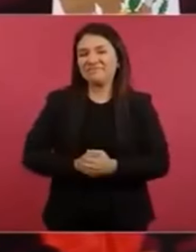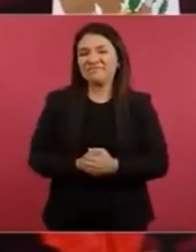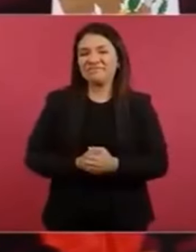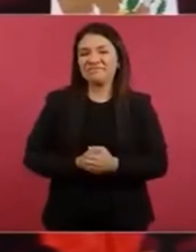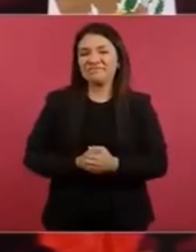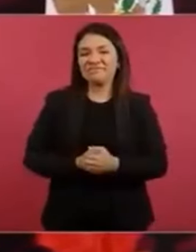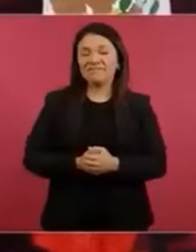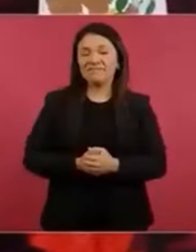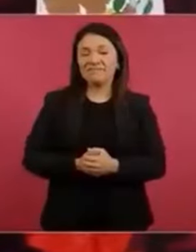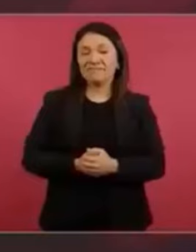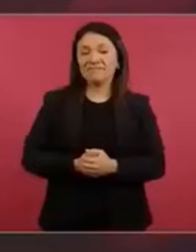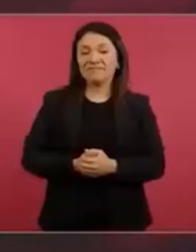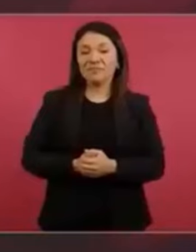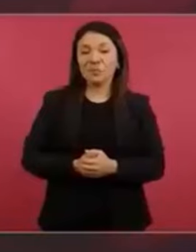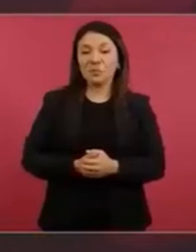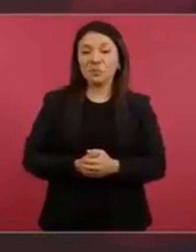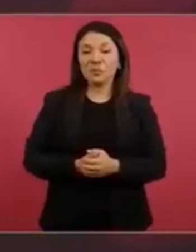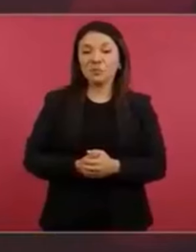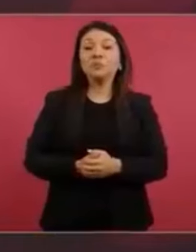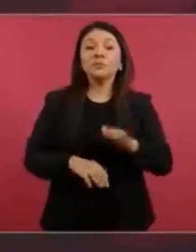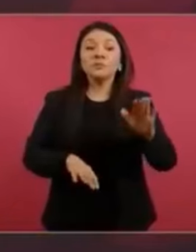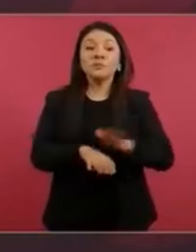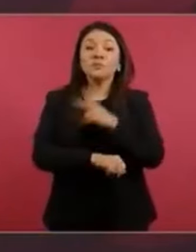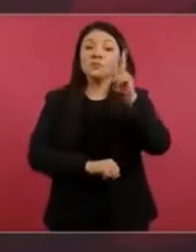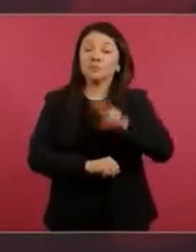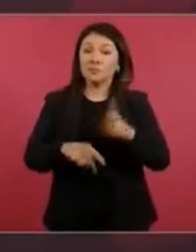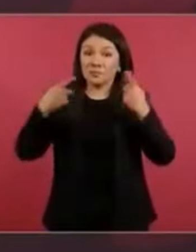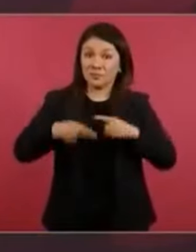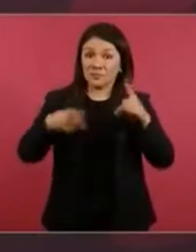porque la gente,